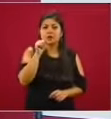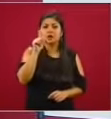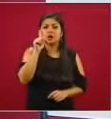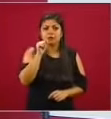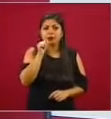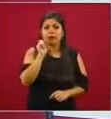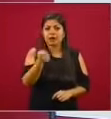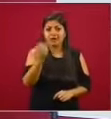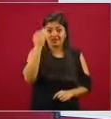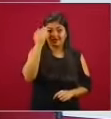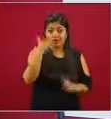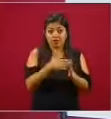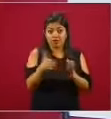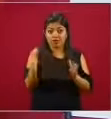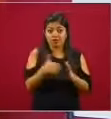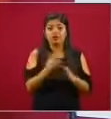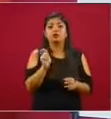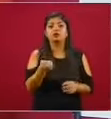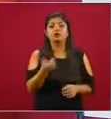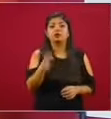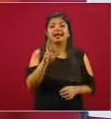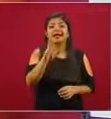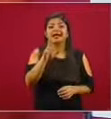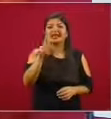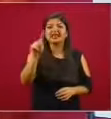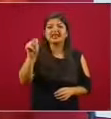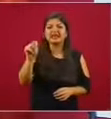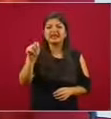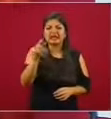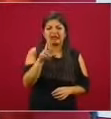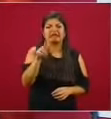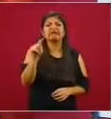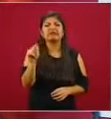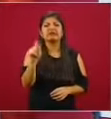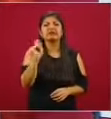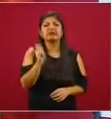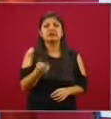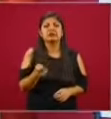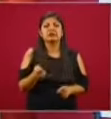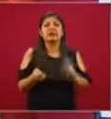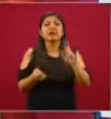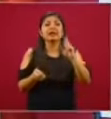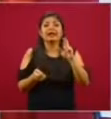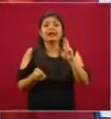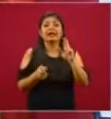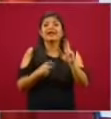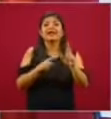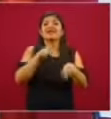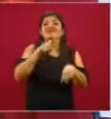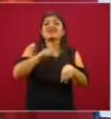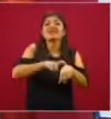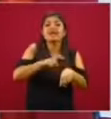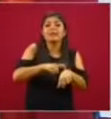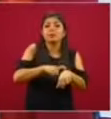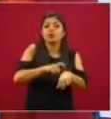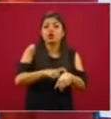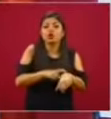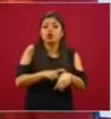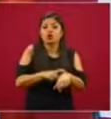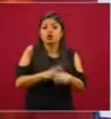la epidemia, ya se le llama RT, y RT quiere decir R en el tiempo que se